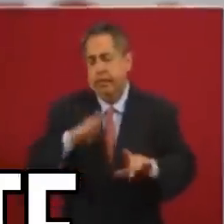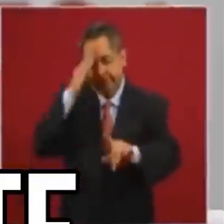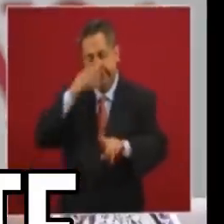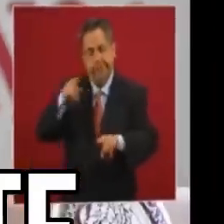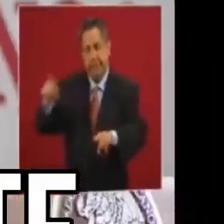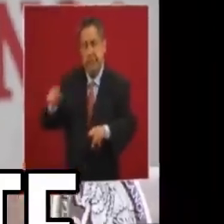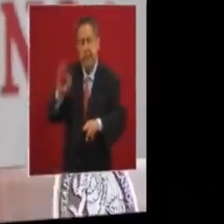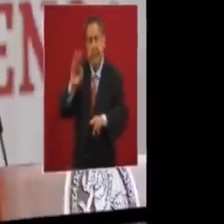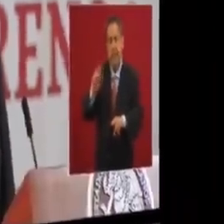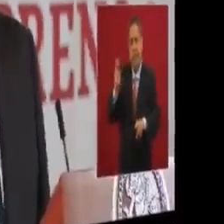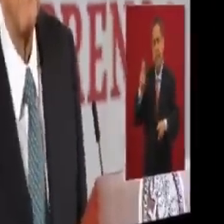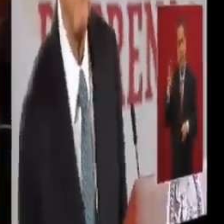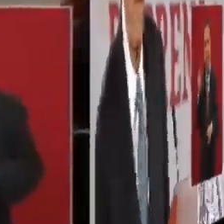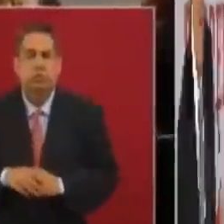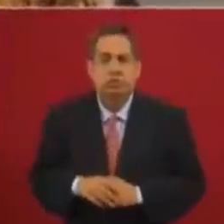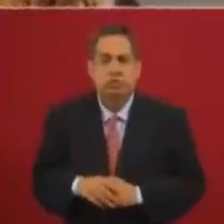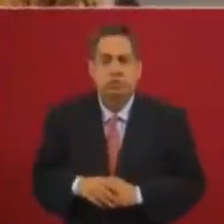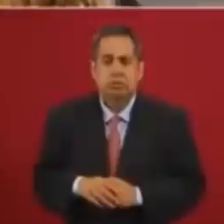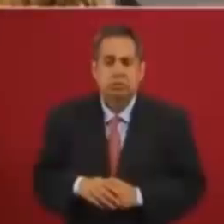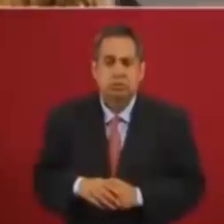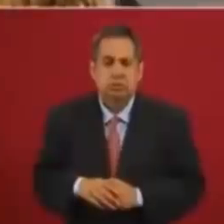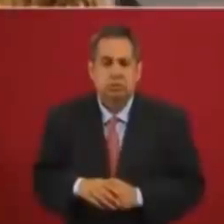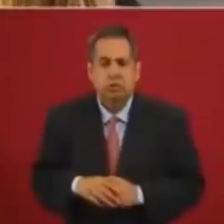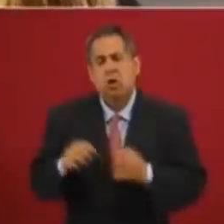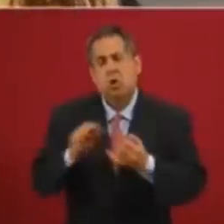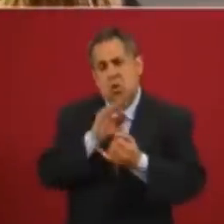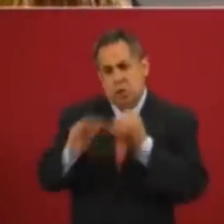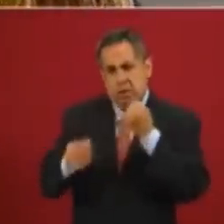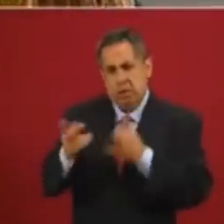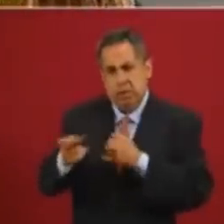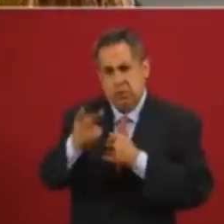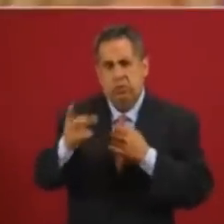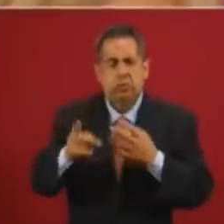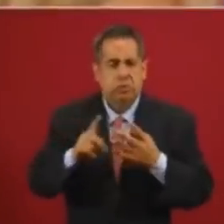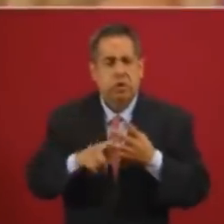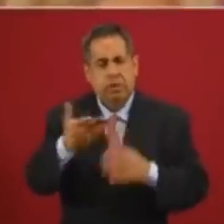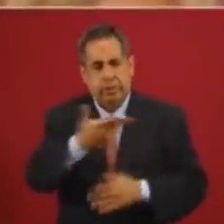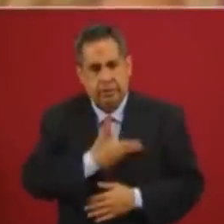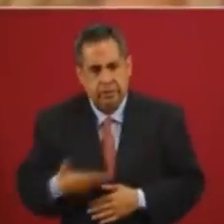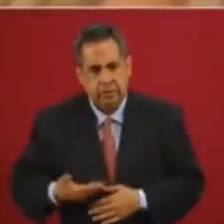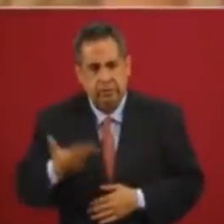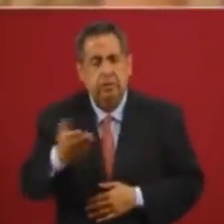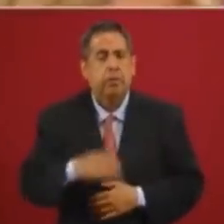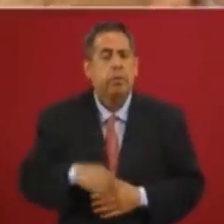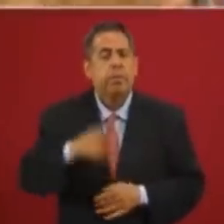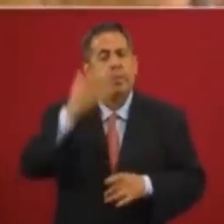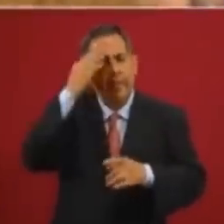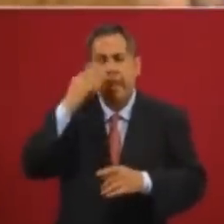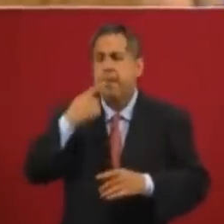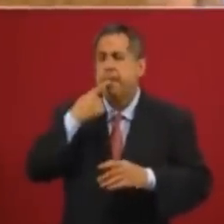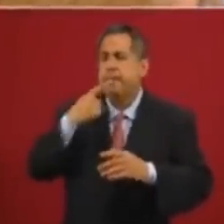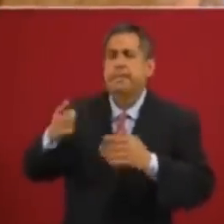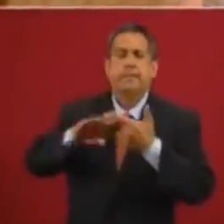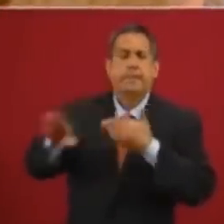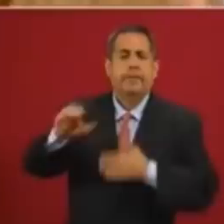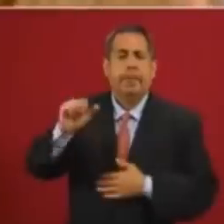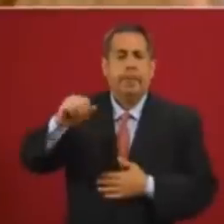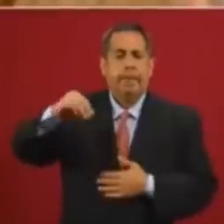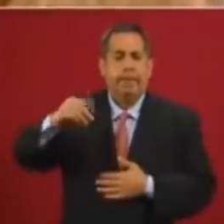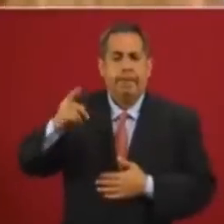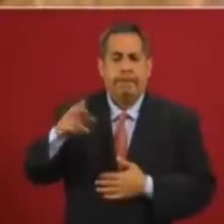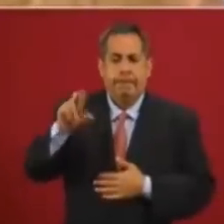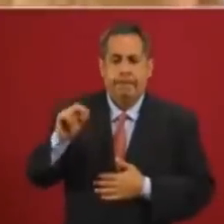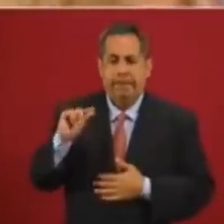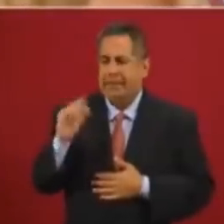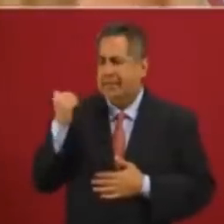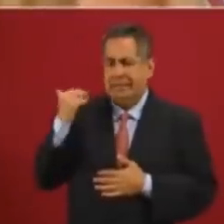la Fiscalía. Bien. Básicamente. Y la última pregunta, presidente, el amparo que logró obtener